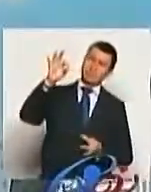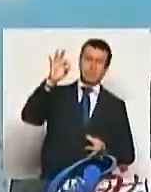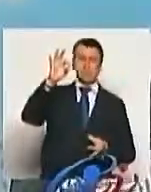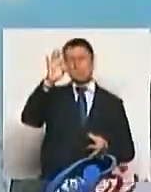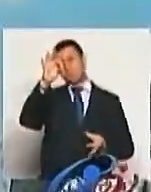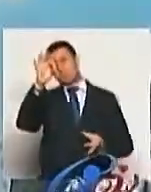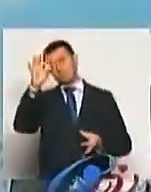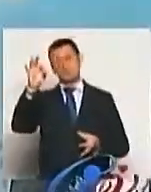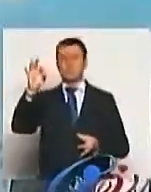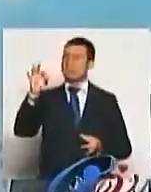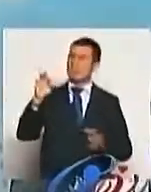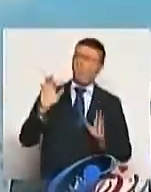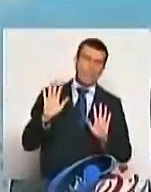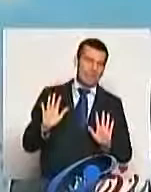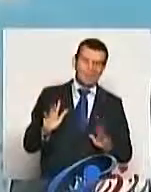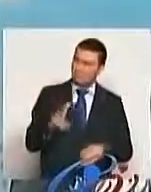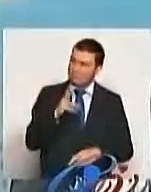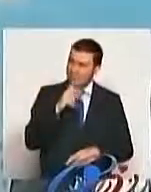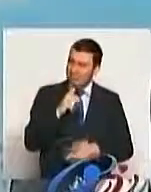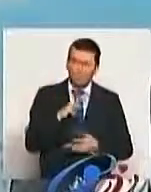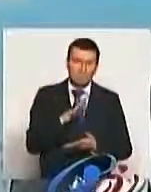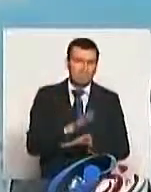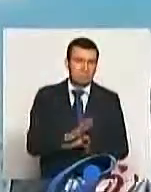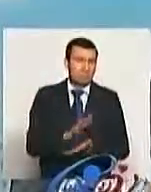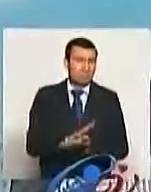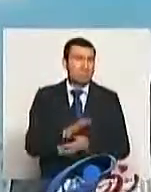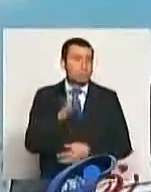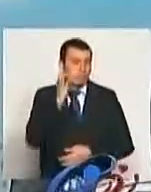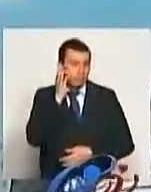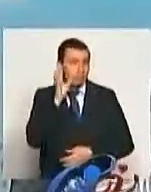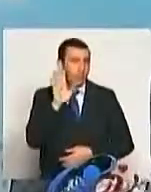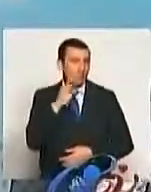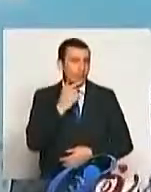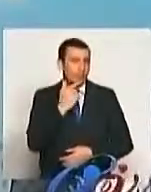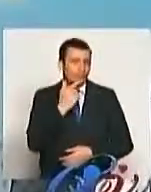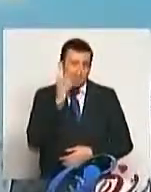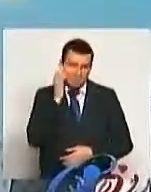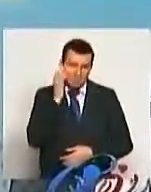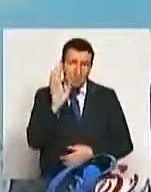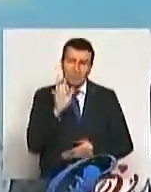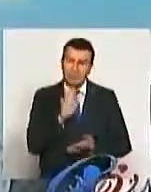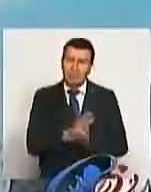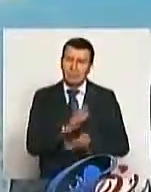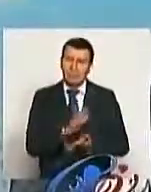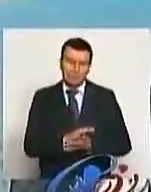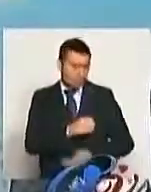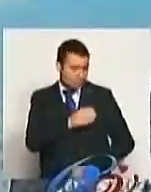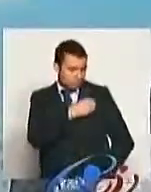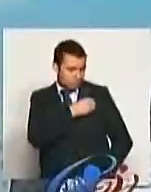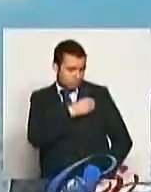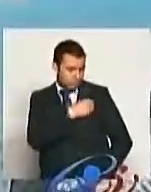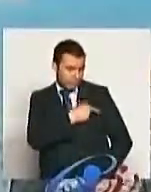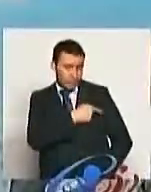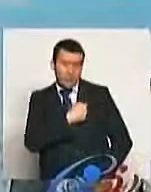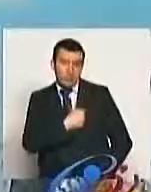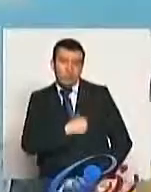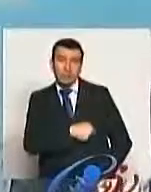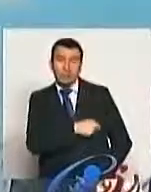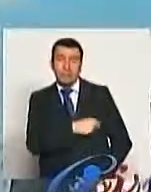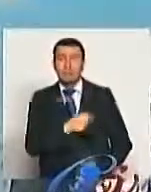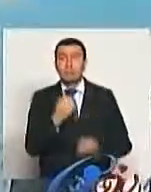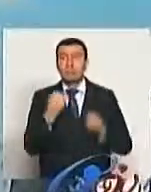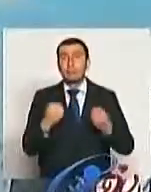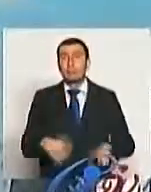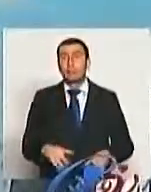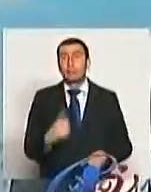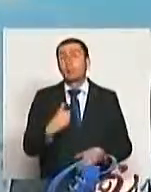mamografía y no hizo caso de pronto omiso del hallazgo de la masa en sí. Entonces se perdió un año